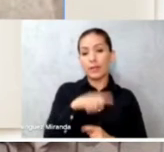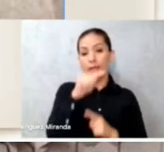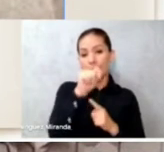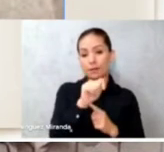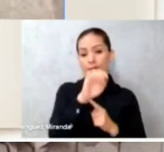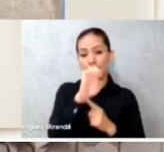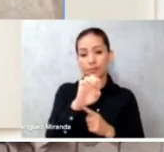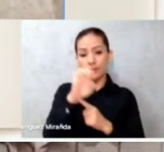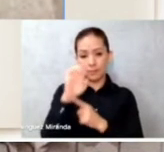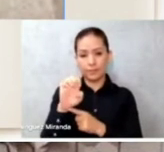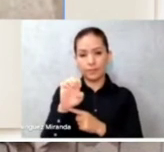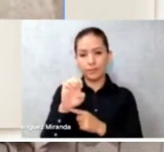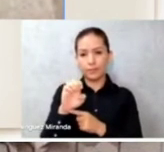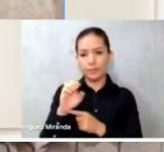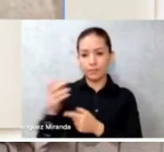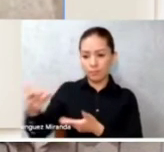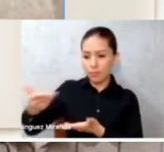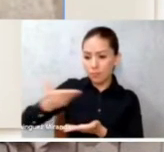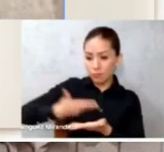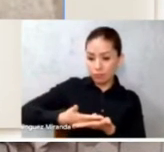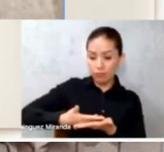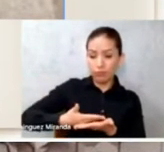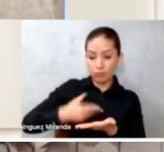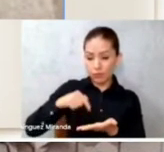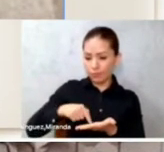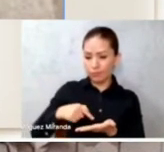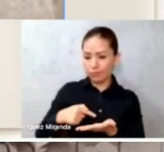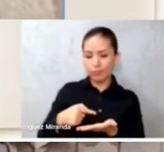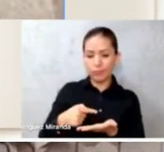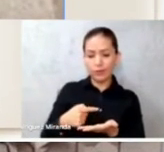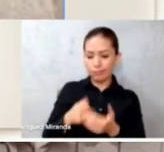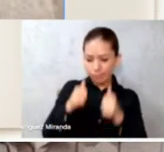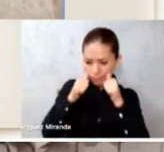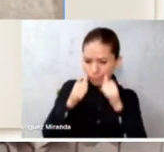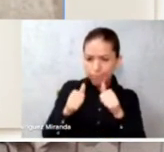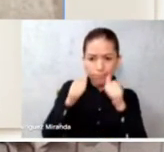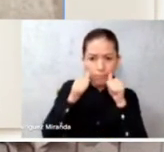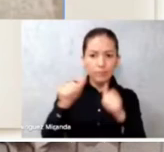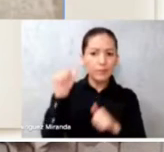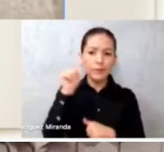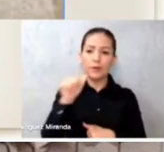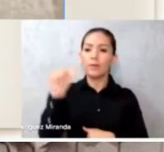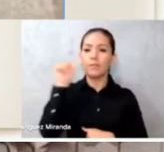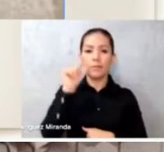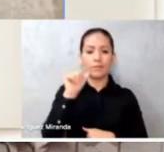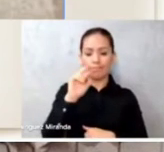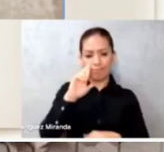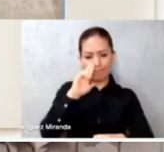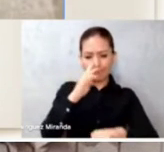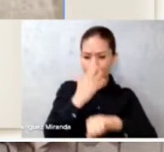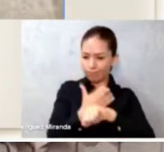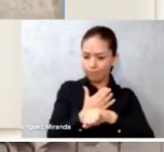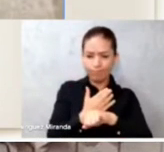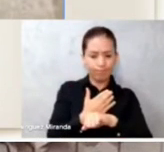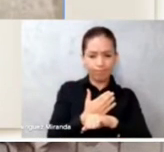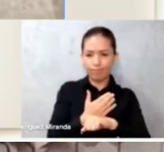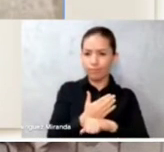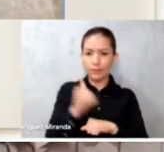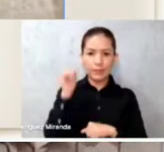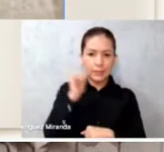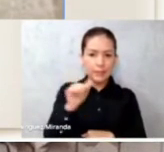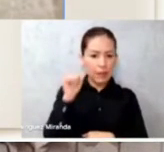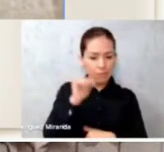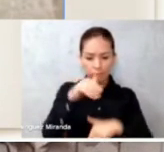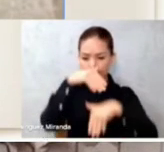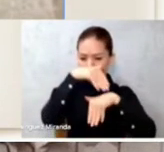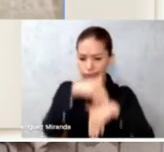Estatal Electoral en todo momento son atendidas con gran responsabilidad, siguiendo en todo momento los principios rectores